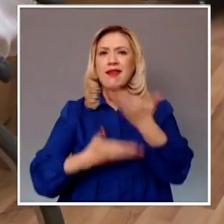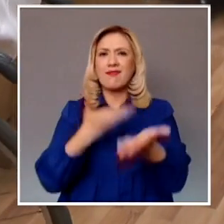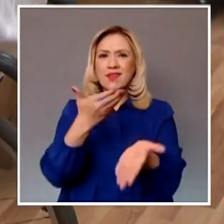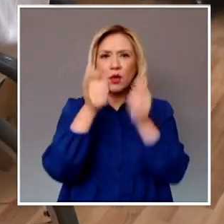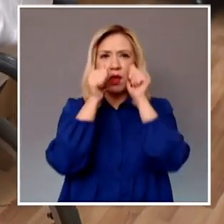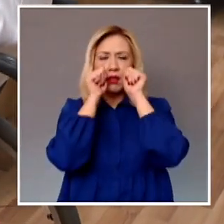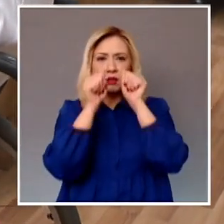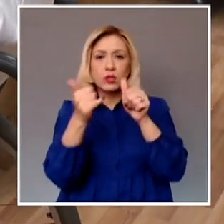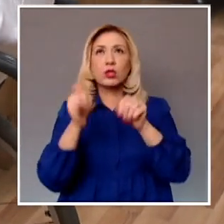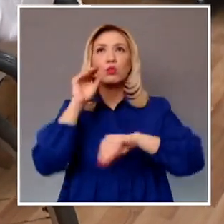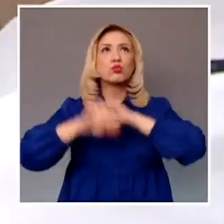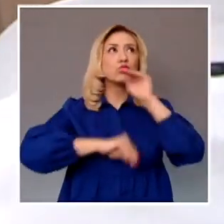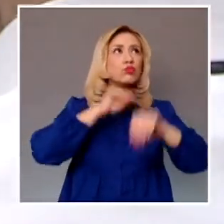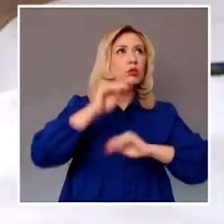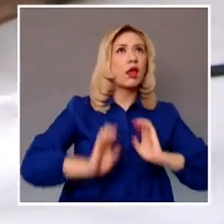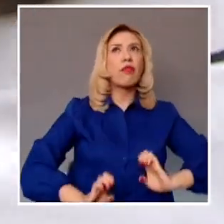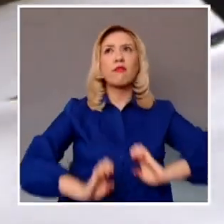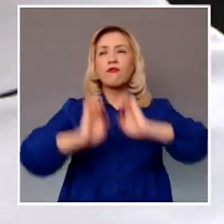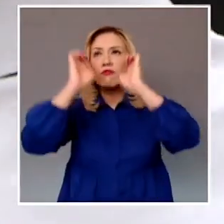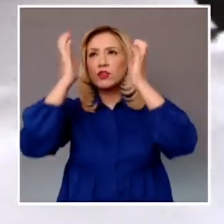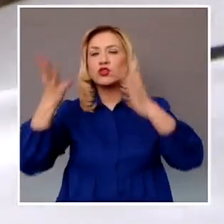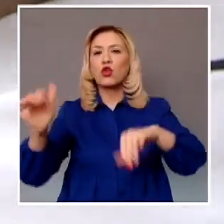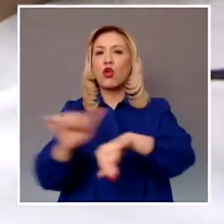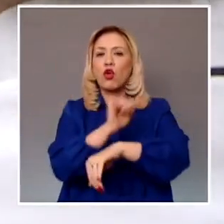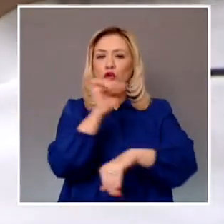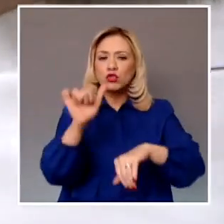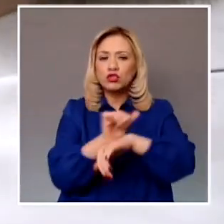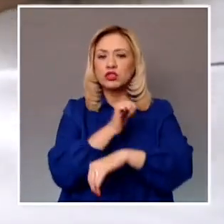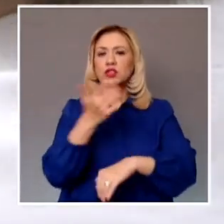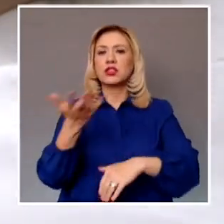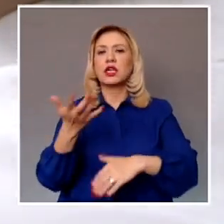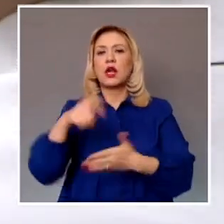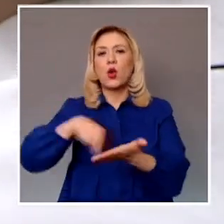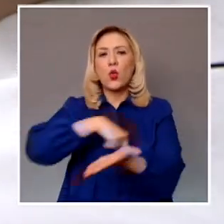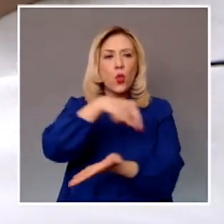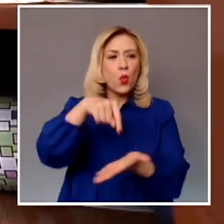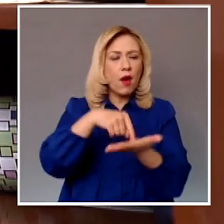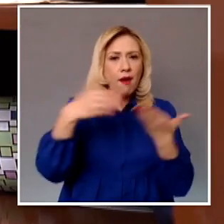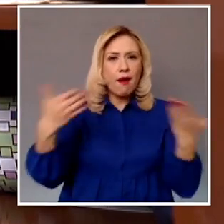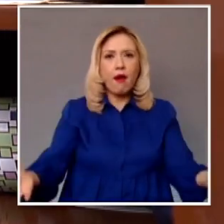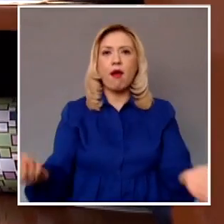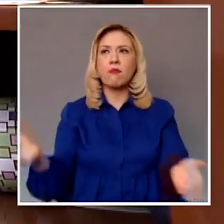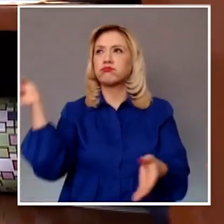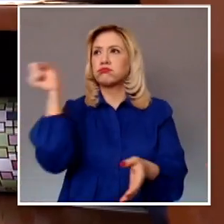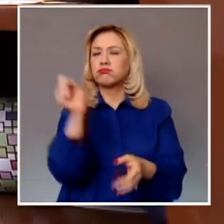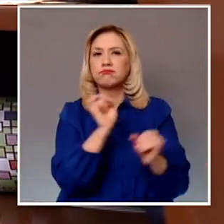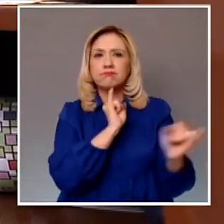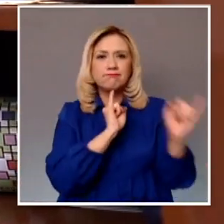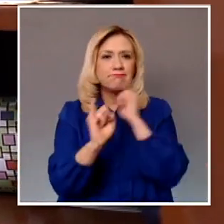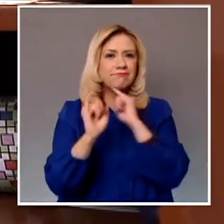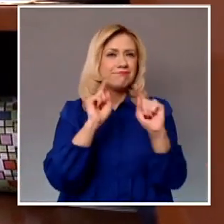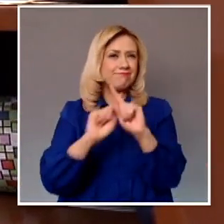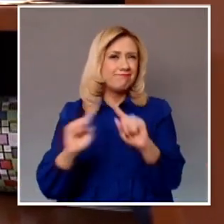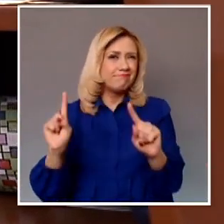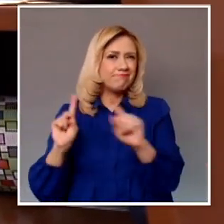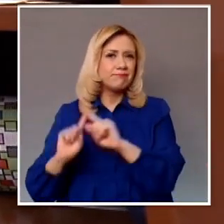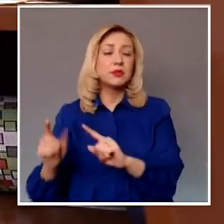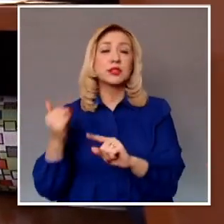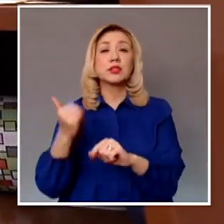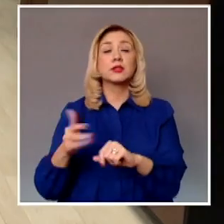de edificios, vehículos e instalaciones. También insta a los estados a trabajar prioritariamente en la